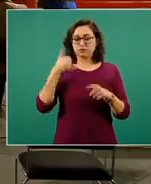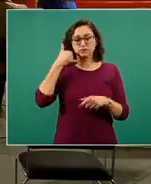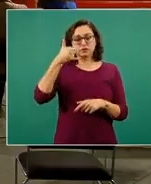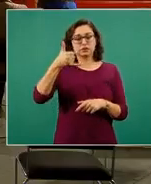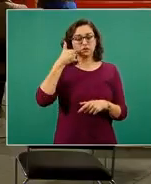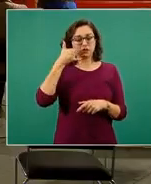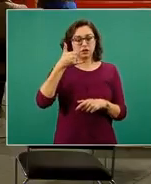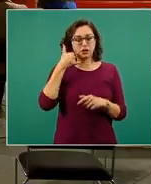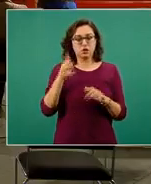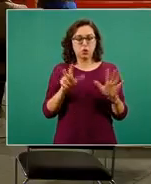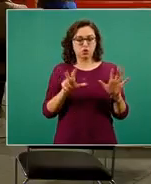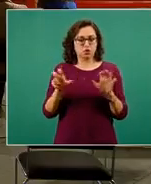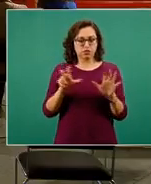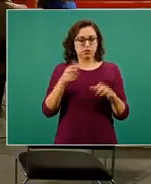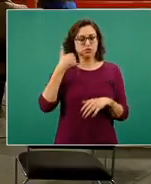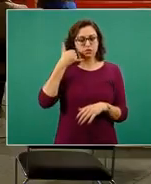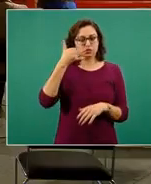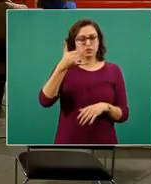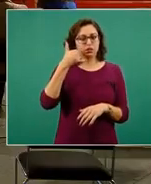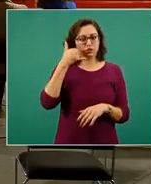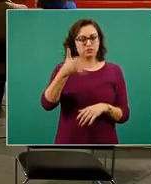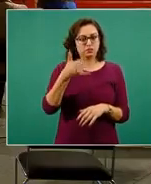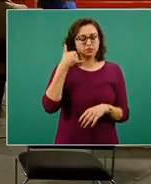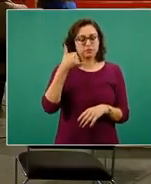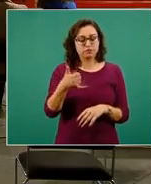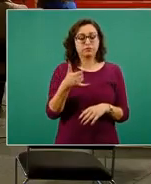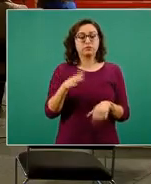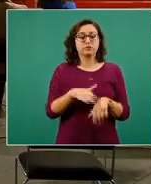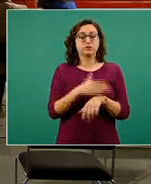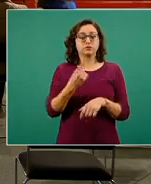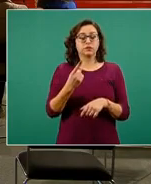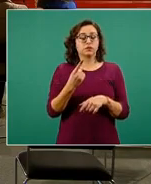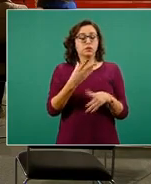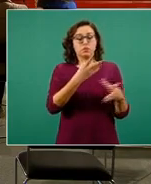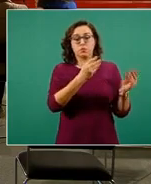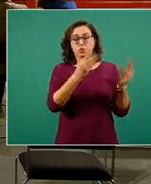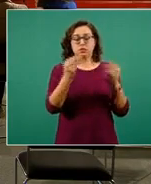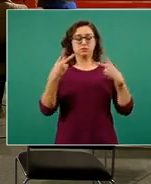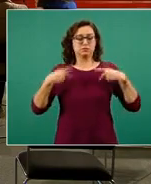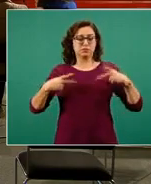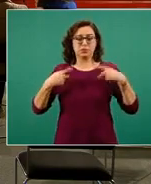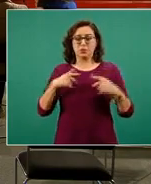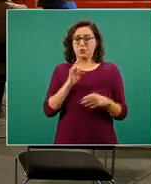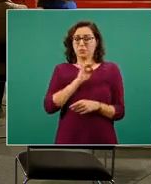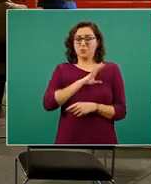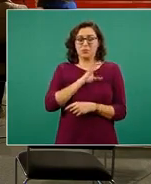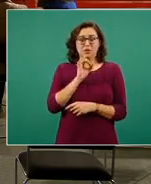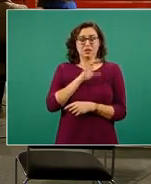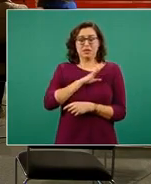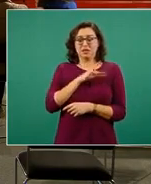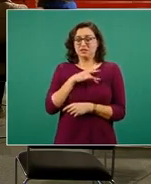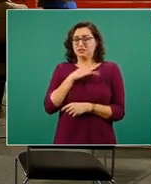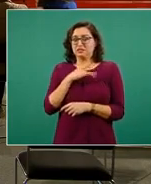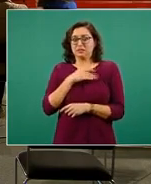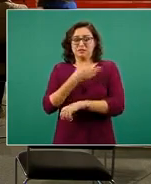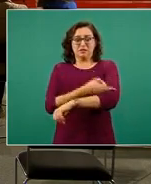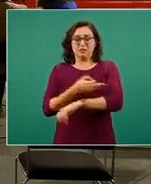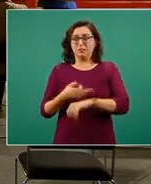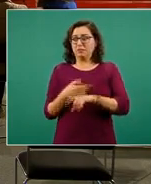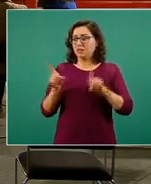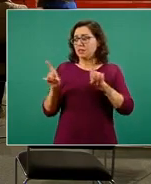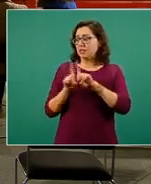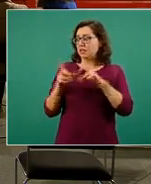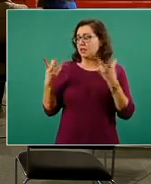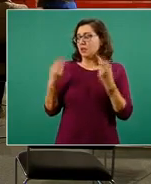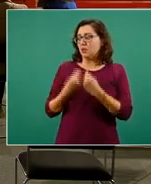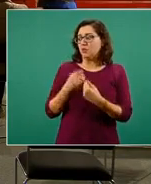atendiendo a las personas, porque tenían un gran temor, un gran miedo de haber estado en contacto con sus familiares, y esto nos